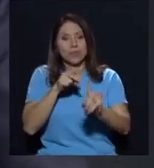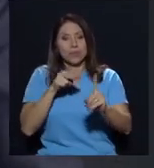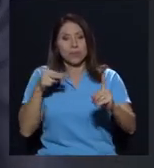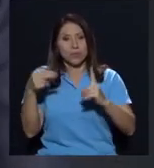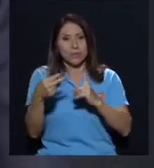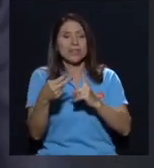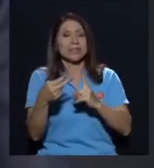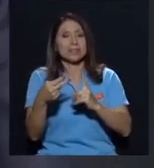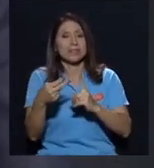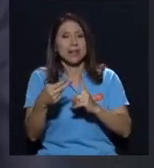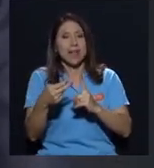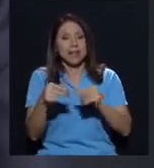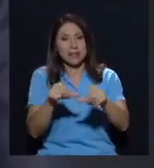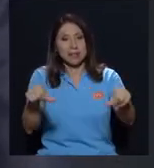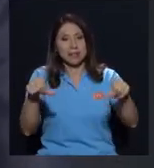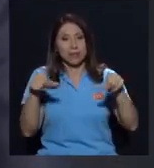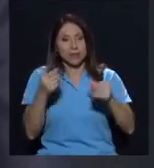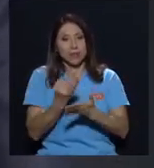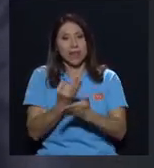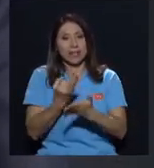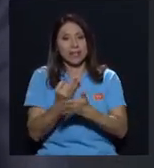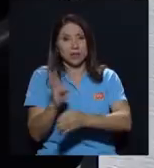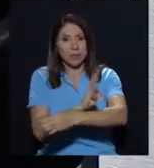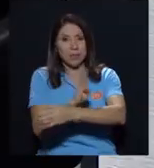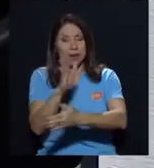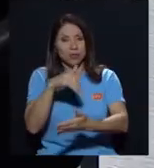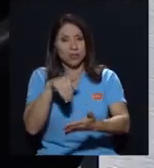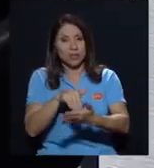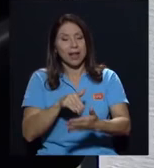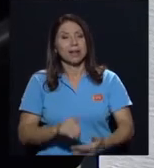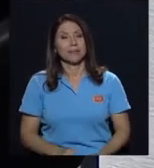del sector financiero y del banco central